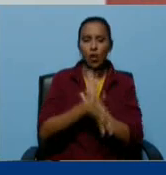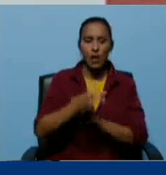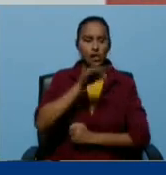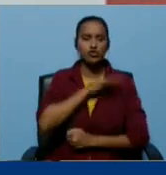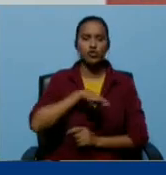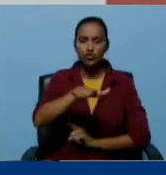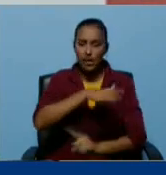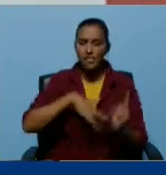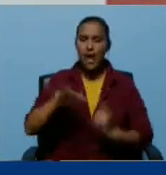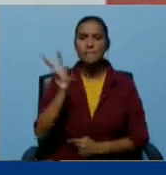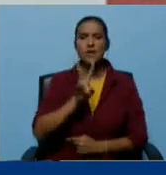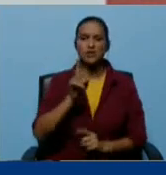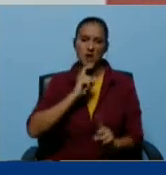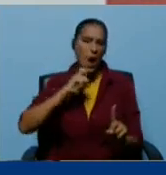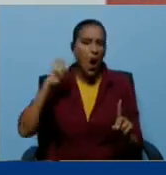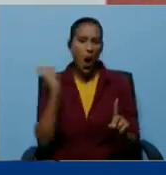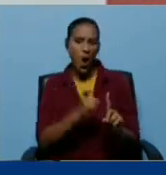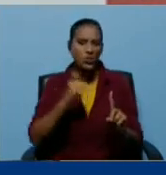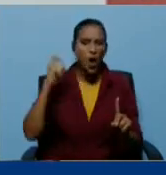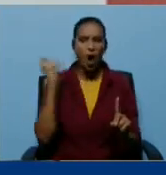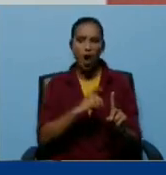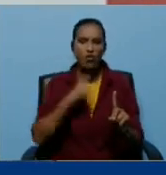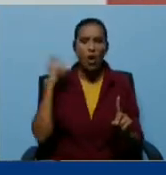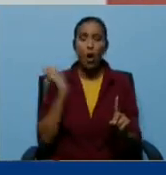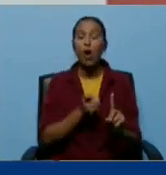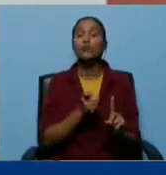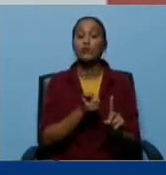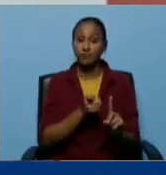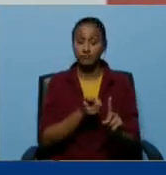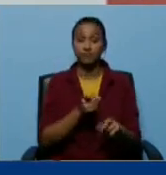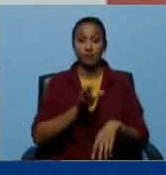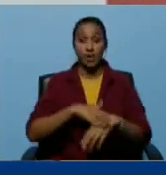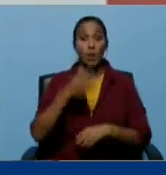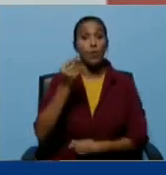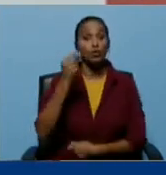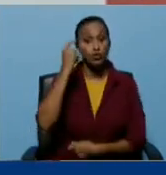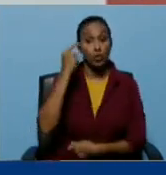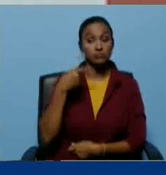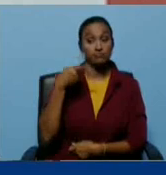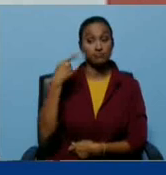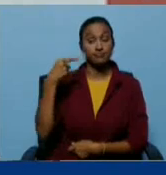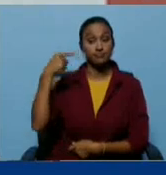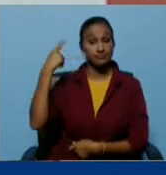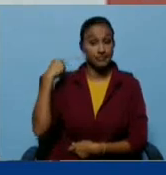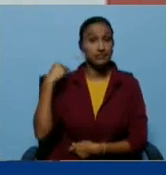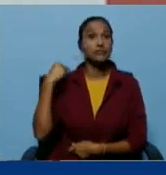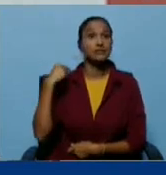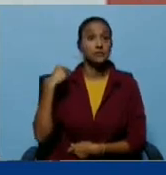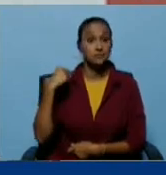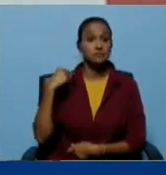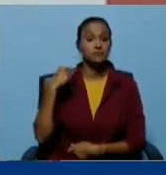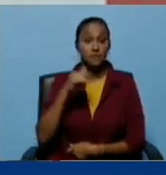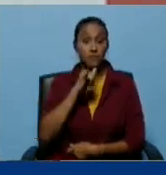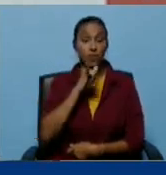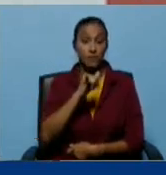Creo que en los últimos días fue bien bueno lo que ha pasado,